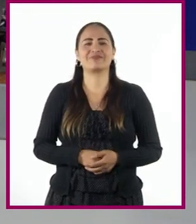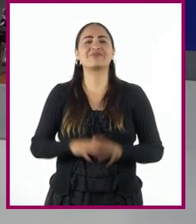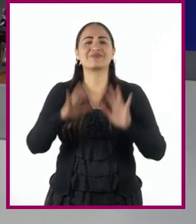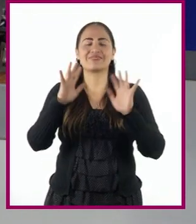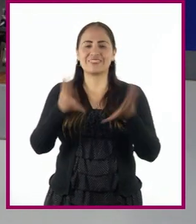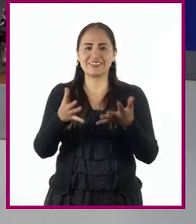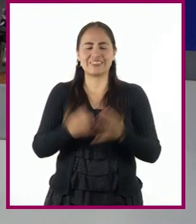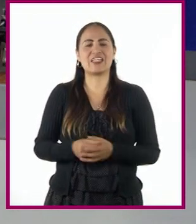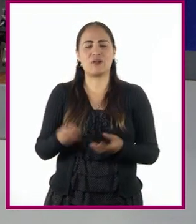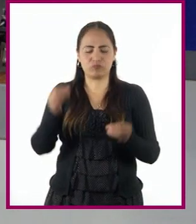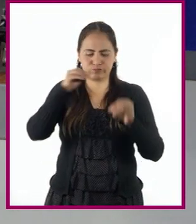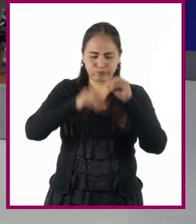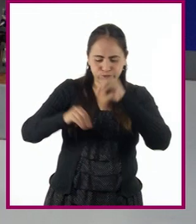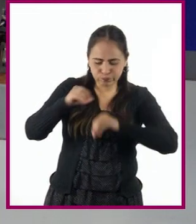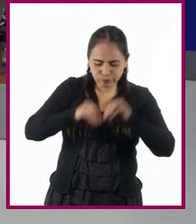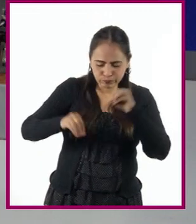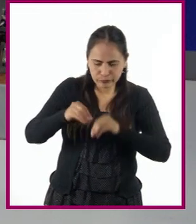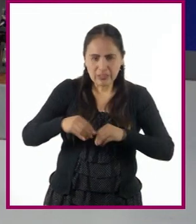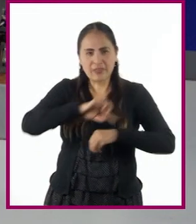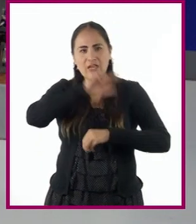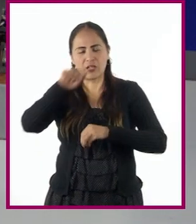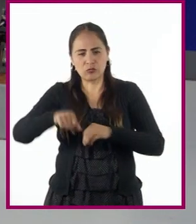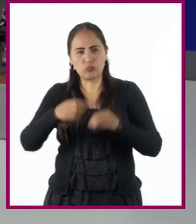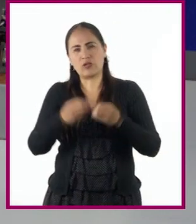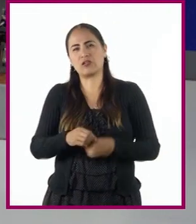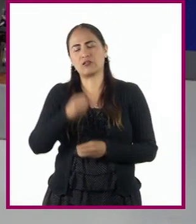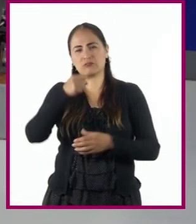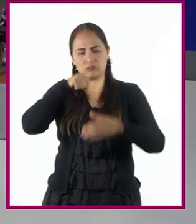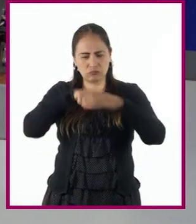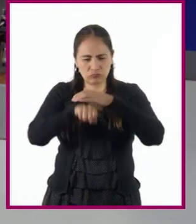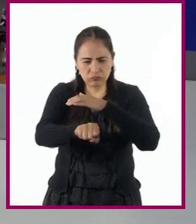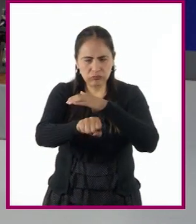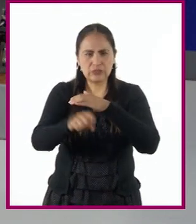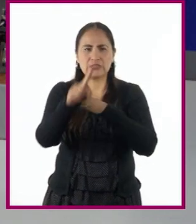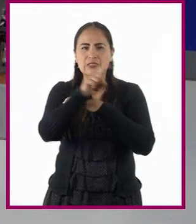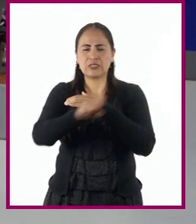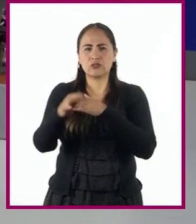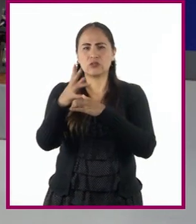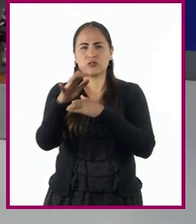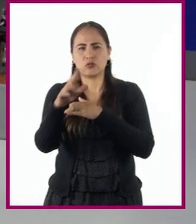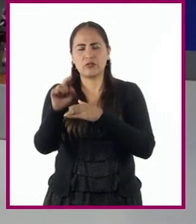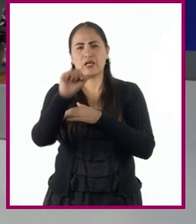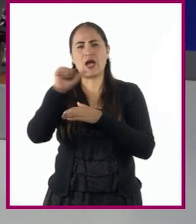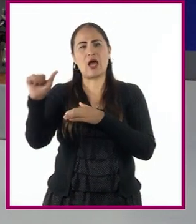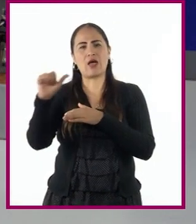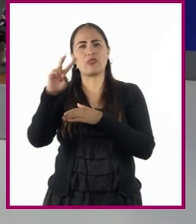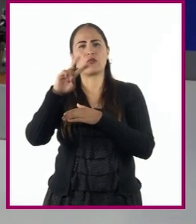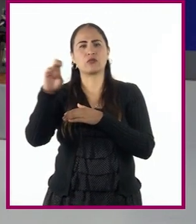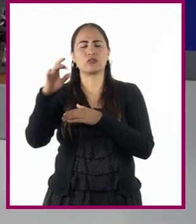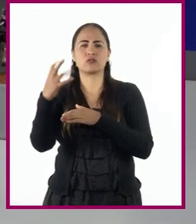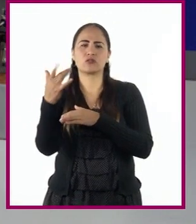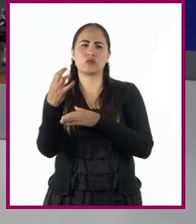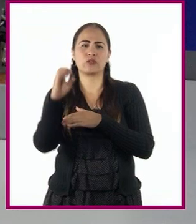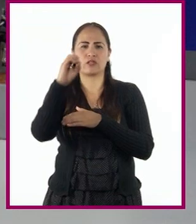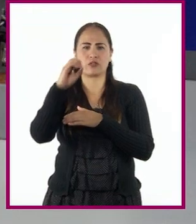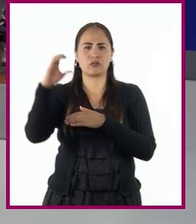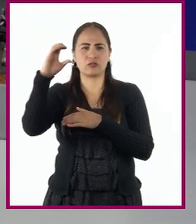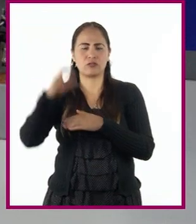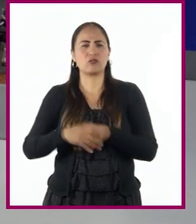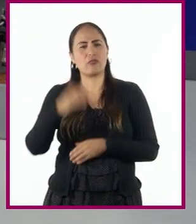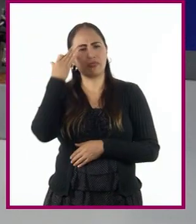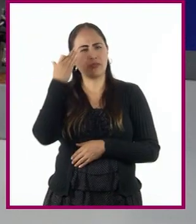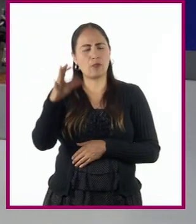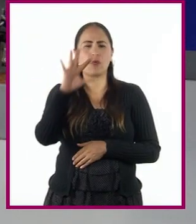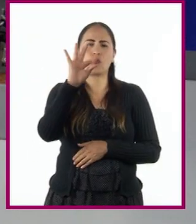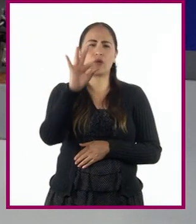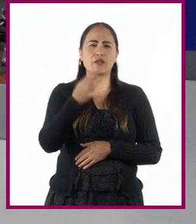integrados, debemos meterlos al horno, entre los 150 grados y 250 grados Celsius. Y estará listo en unos